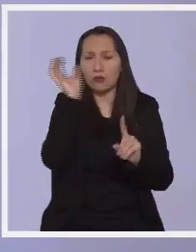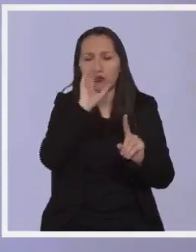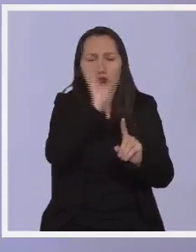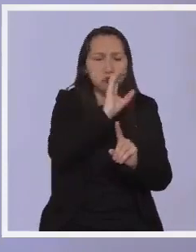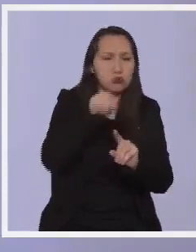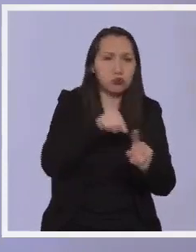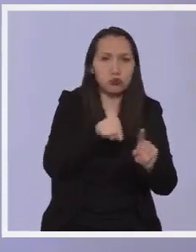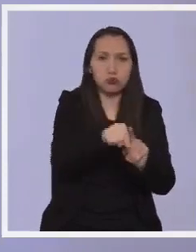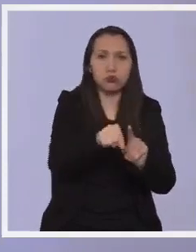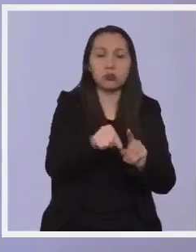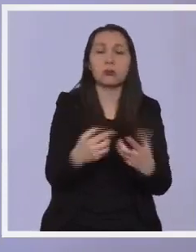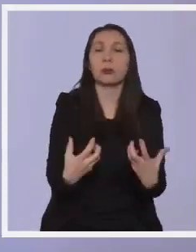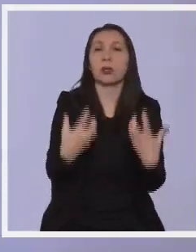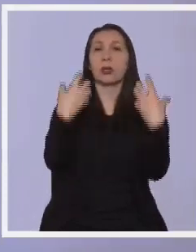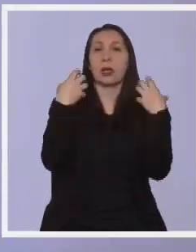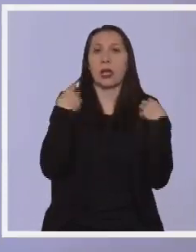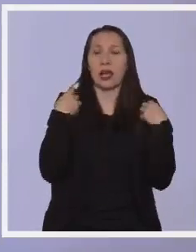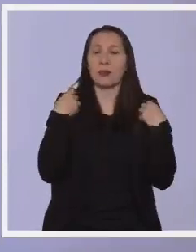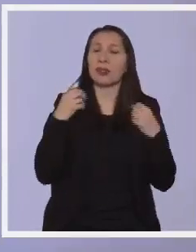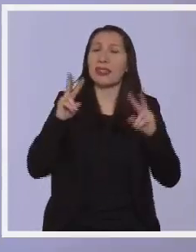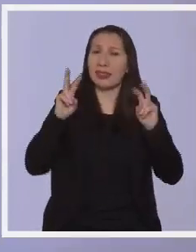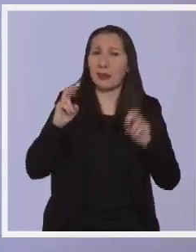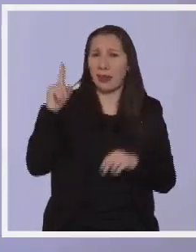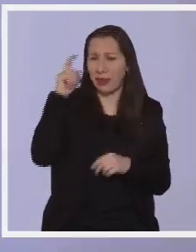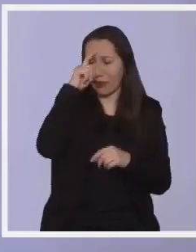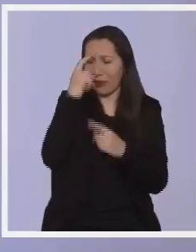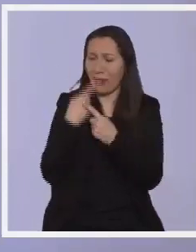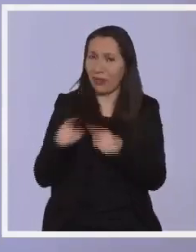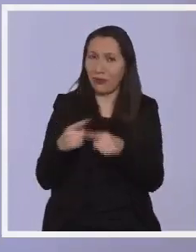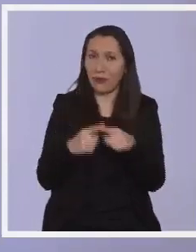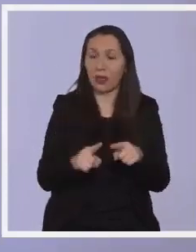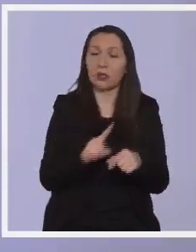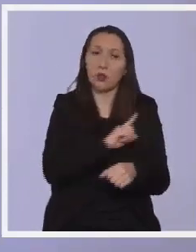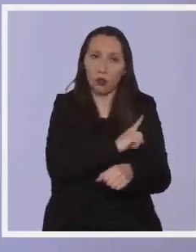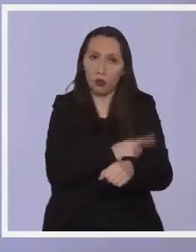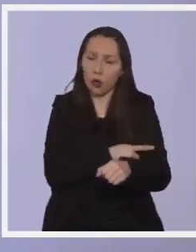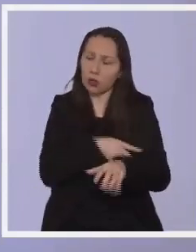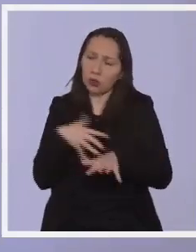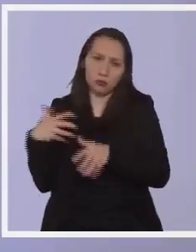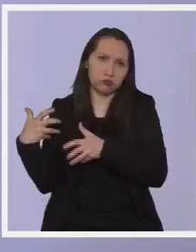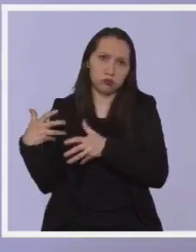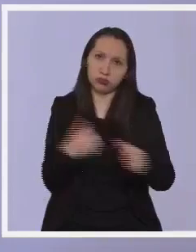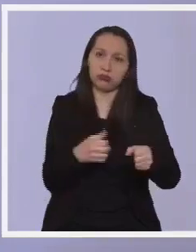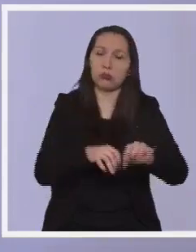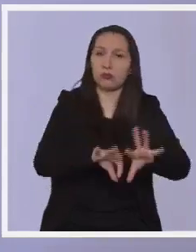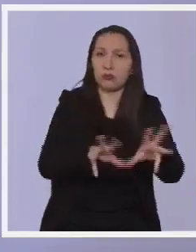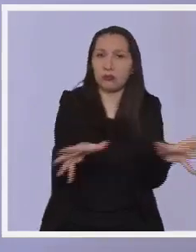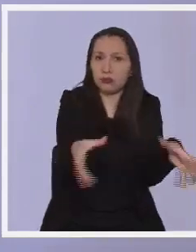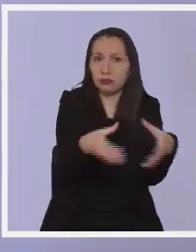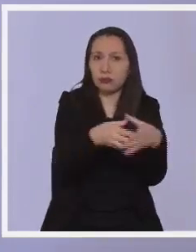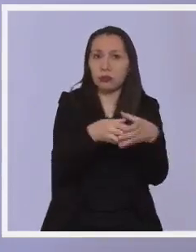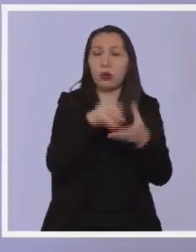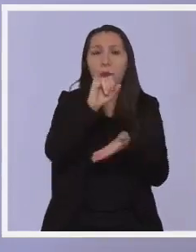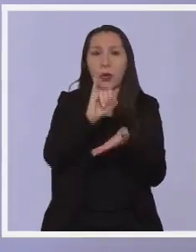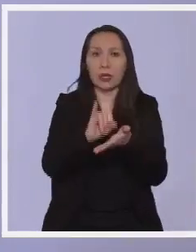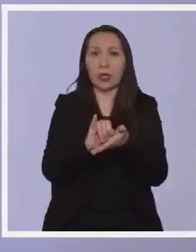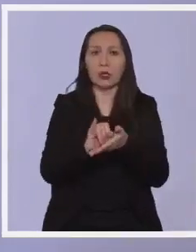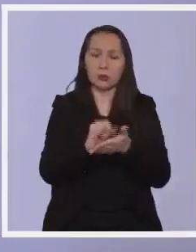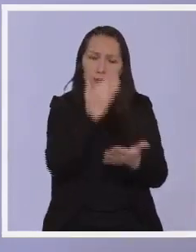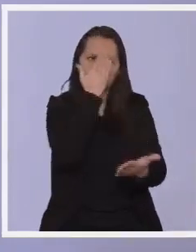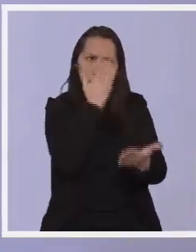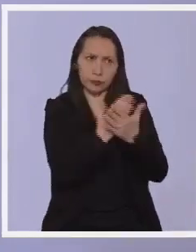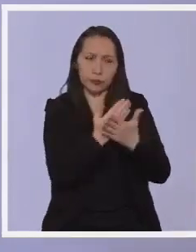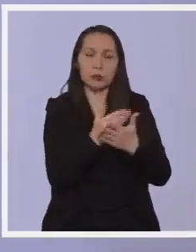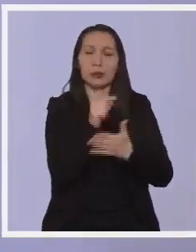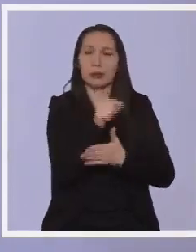persecución, que se hagan cargo de la complejidad, diversidad y fuerza con que hoy día actúan este tipo de bandas, con una institucionalidad preparada para